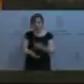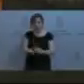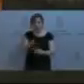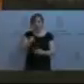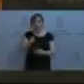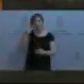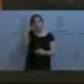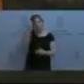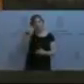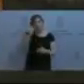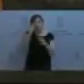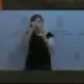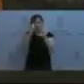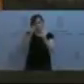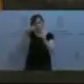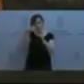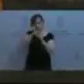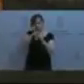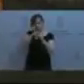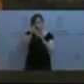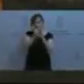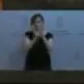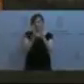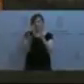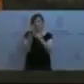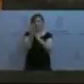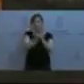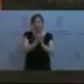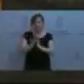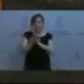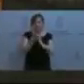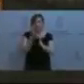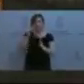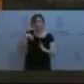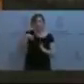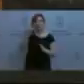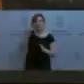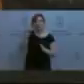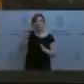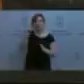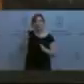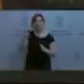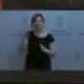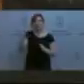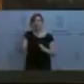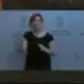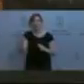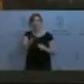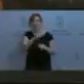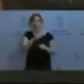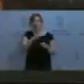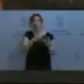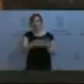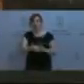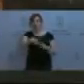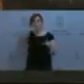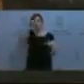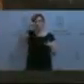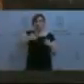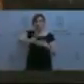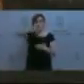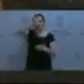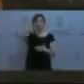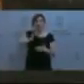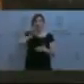el presupuesto, unos estudios en San Salvador de Valdedios sobre las pinturas murales, así como la